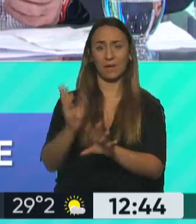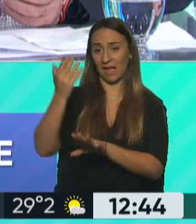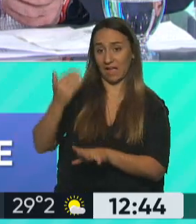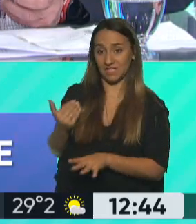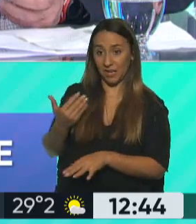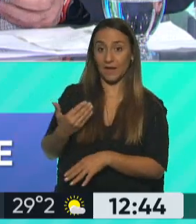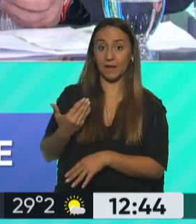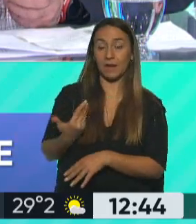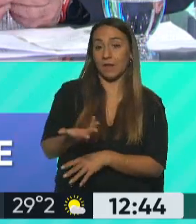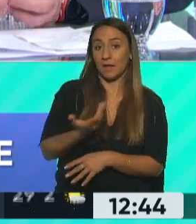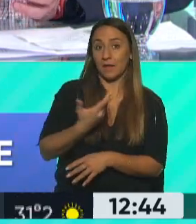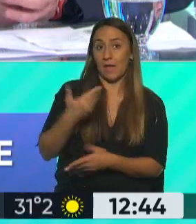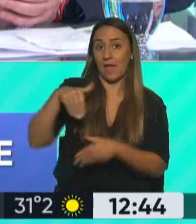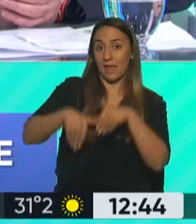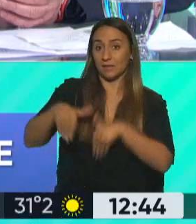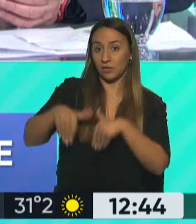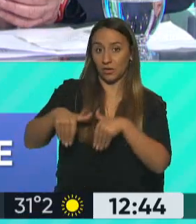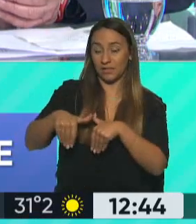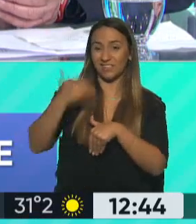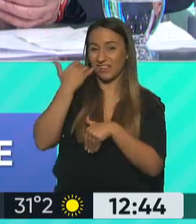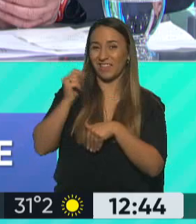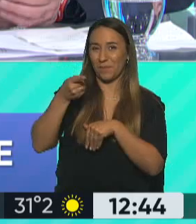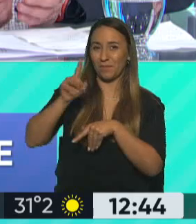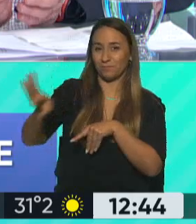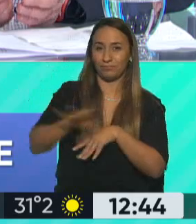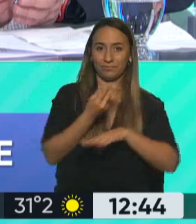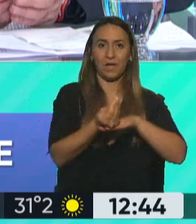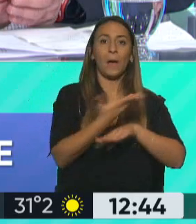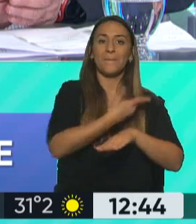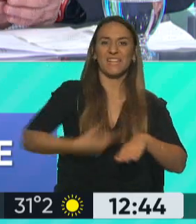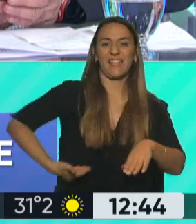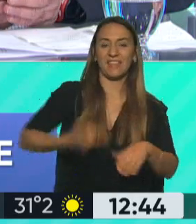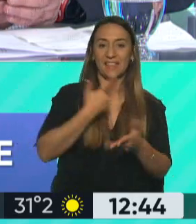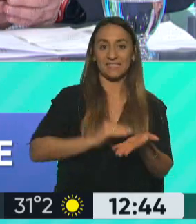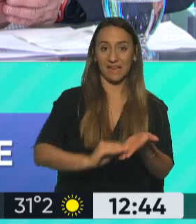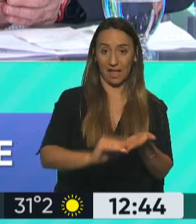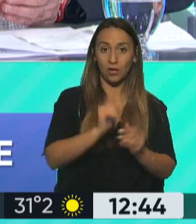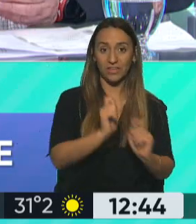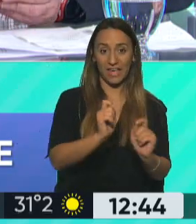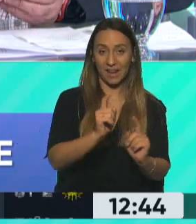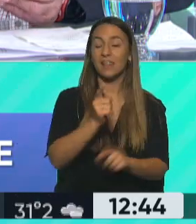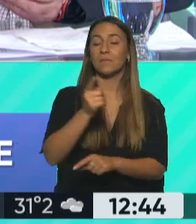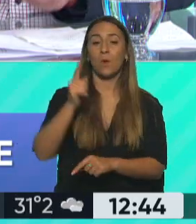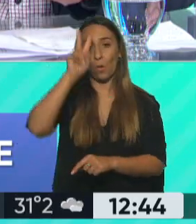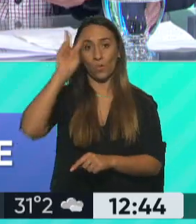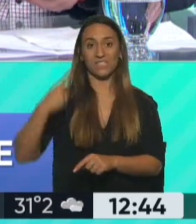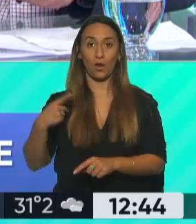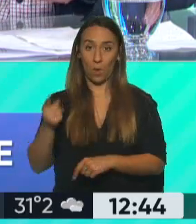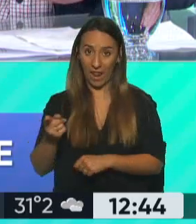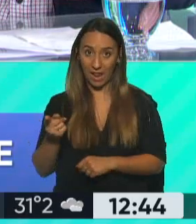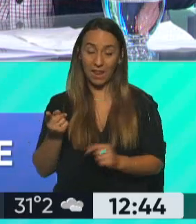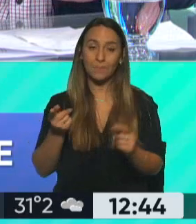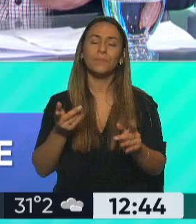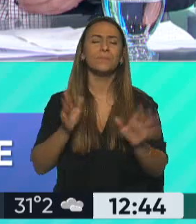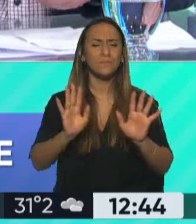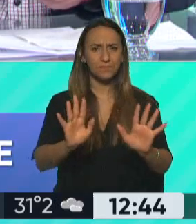presidenta natural del Senado, que va a ser Victoria Villarruel, vicepresidenta de la Nación. Pero lo cierto es que hay